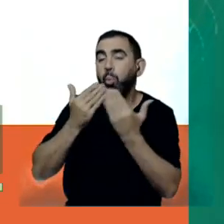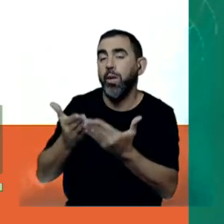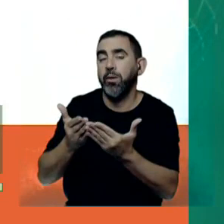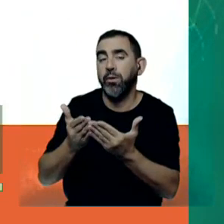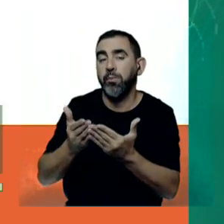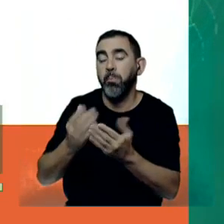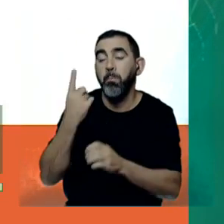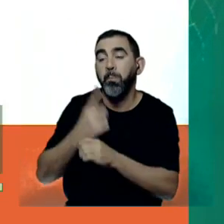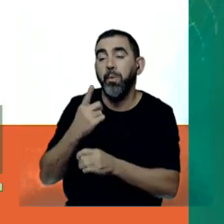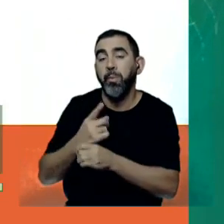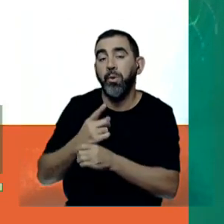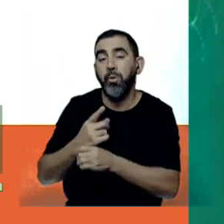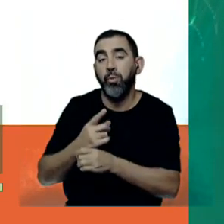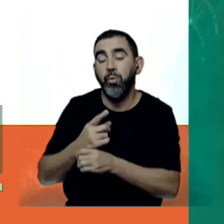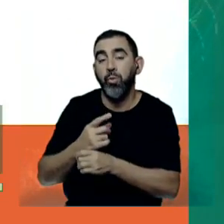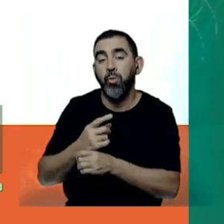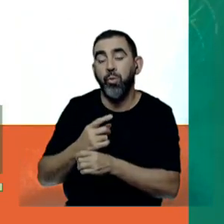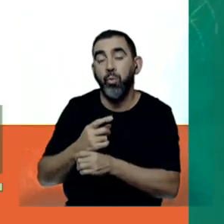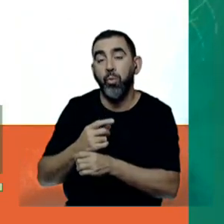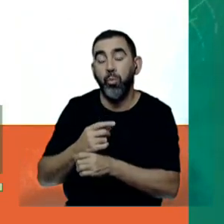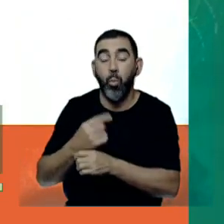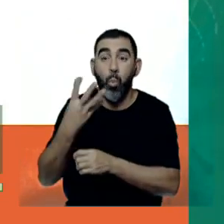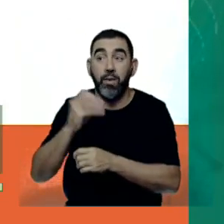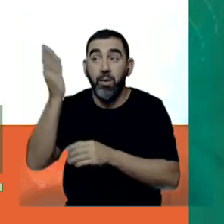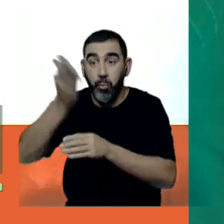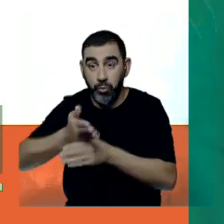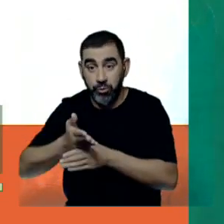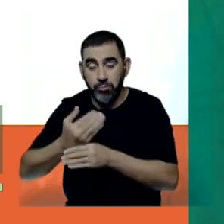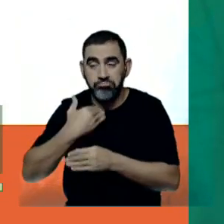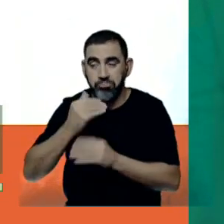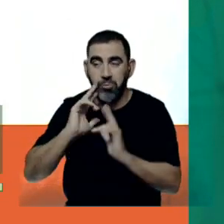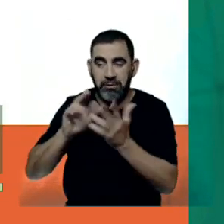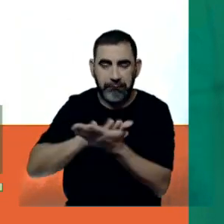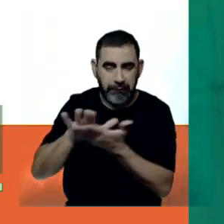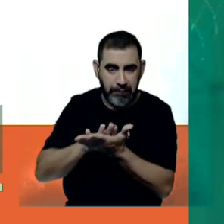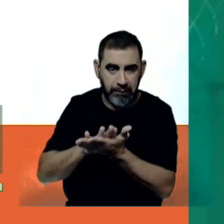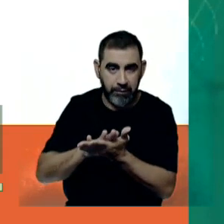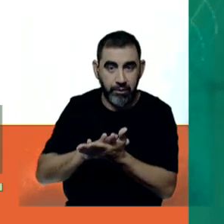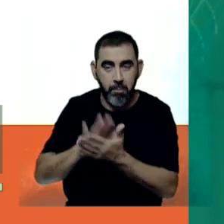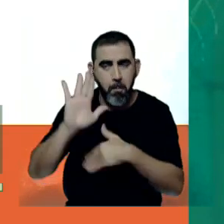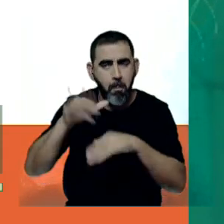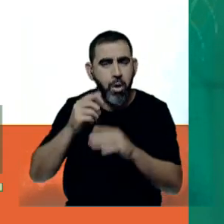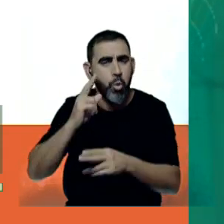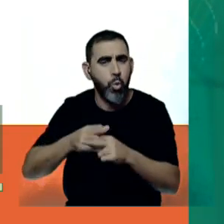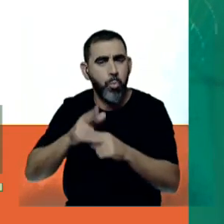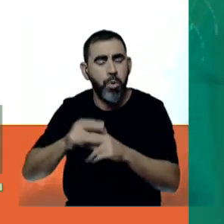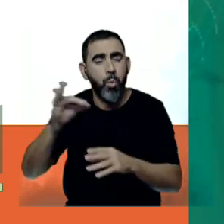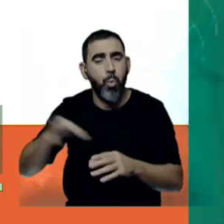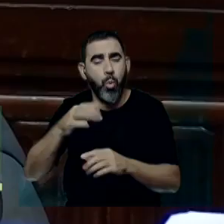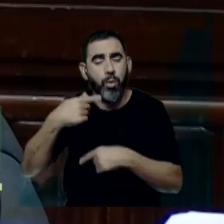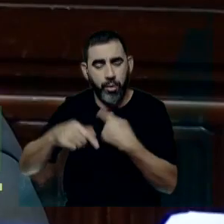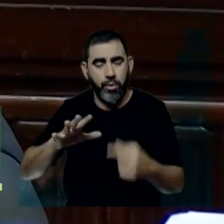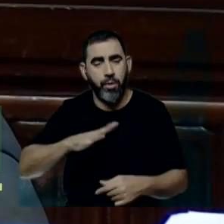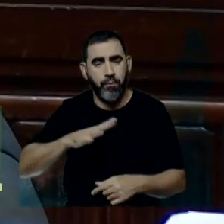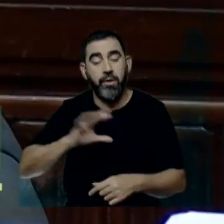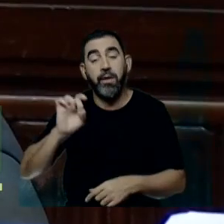espontánea, 4 de cada 10 colorados, un 40%, no menciona ningún nombre y el más mencionado sigue siendo Pedro